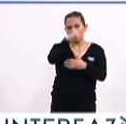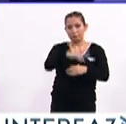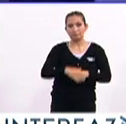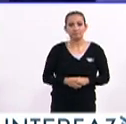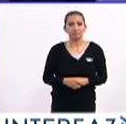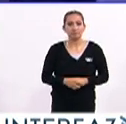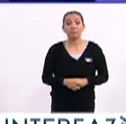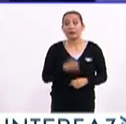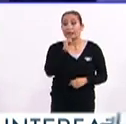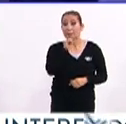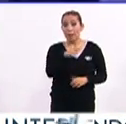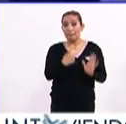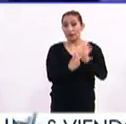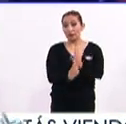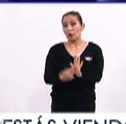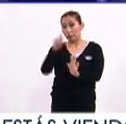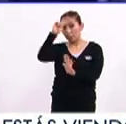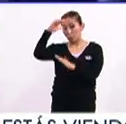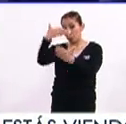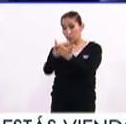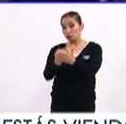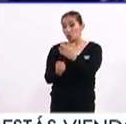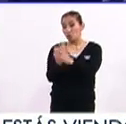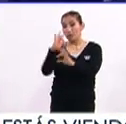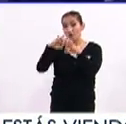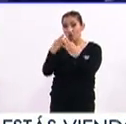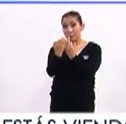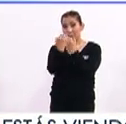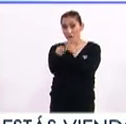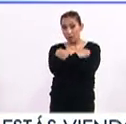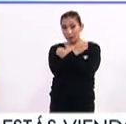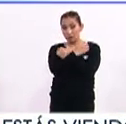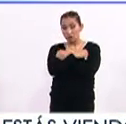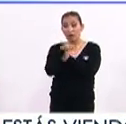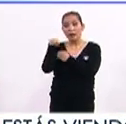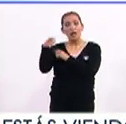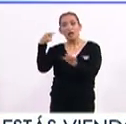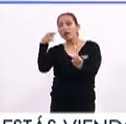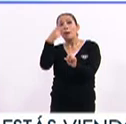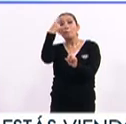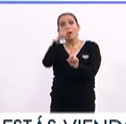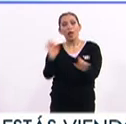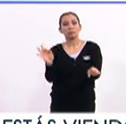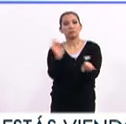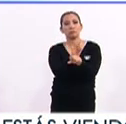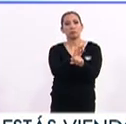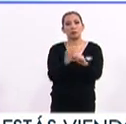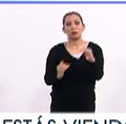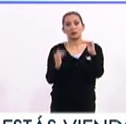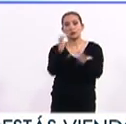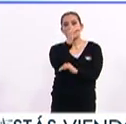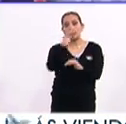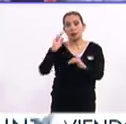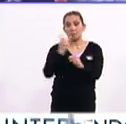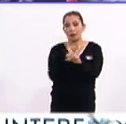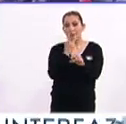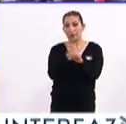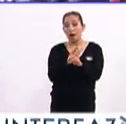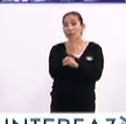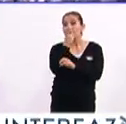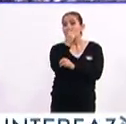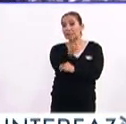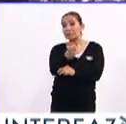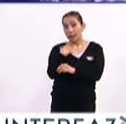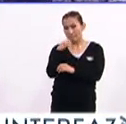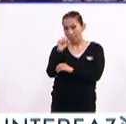México. Además, presentó su propuesta de un nuevo modelo educativo en el que el objetivo es fortalecer el nivel medio superior. Declaró